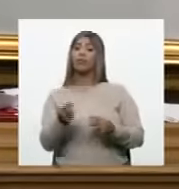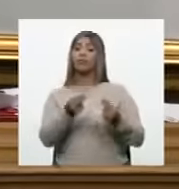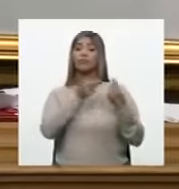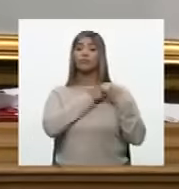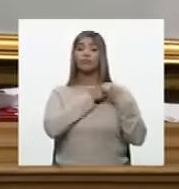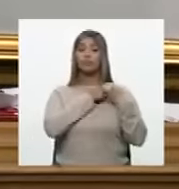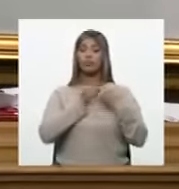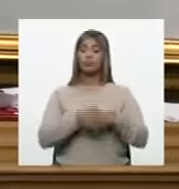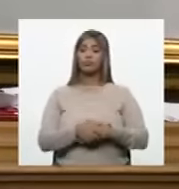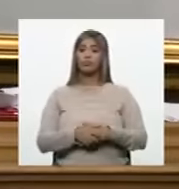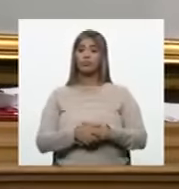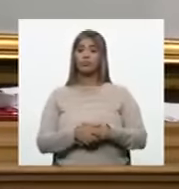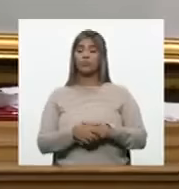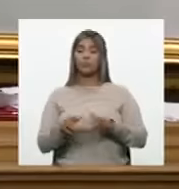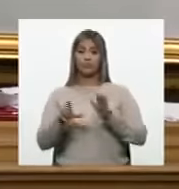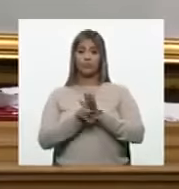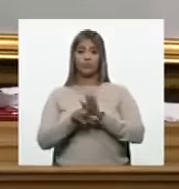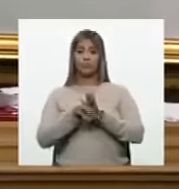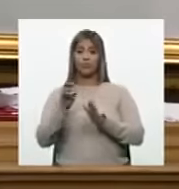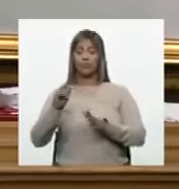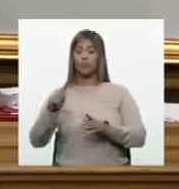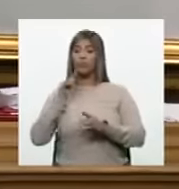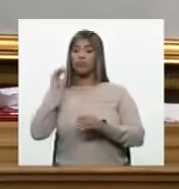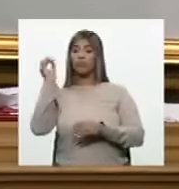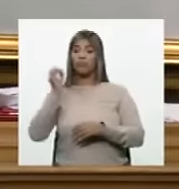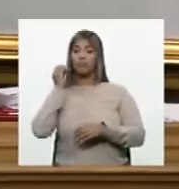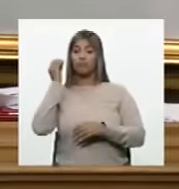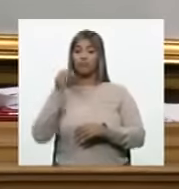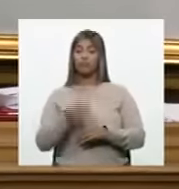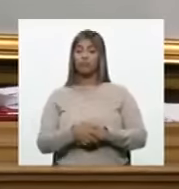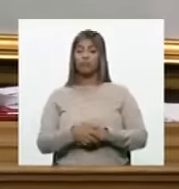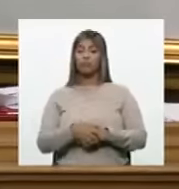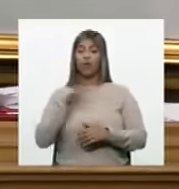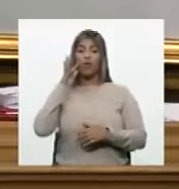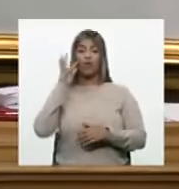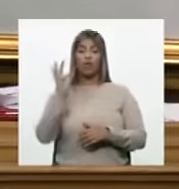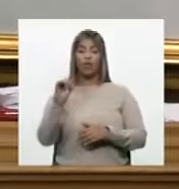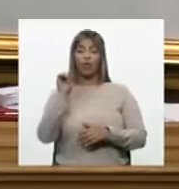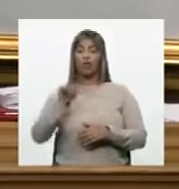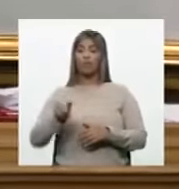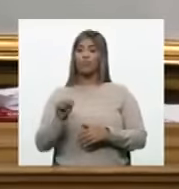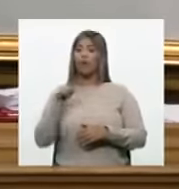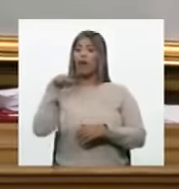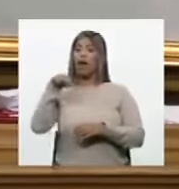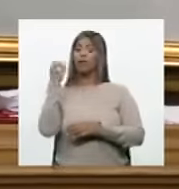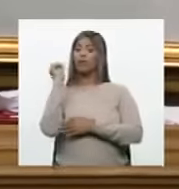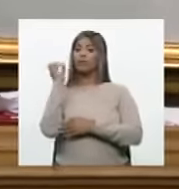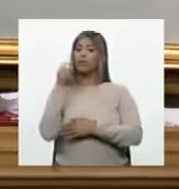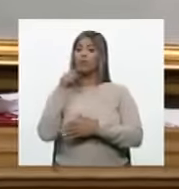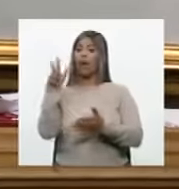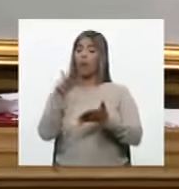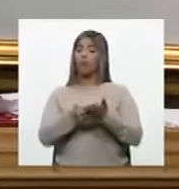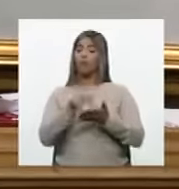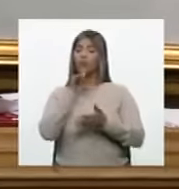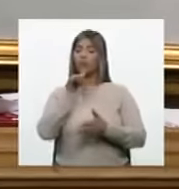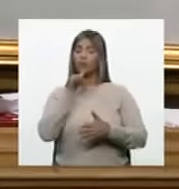corresponde a la ley de ONG que sea considerado por el fiscal y por esta asamblea en la aprobación del